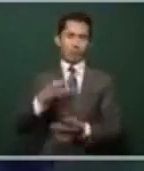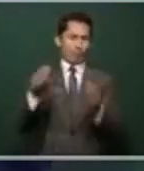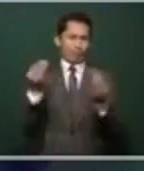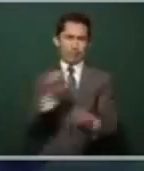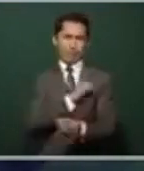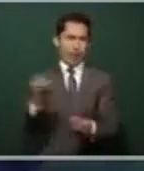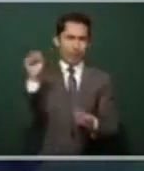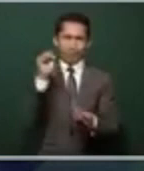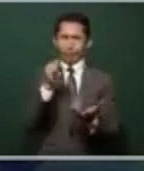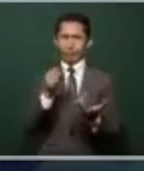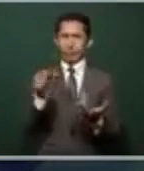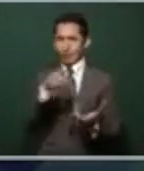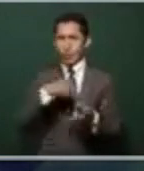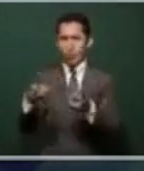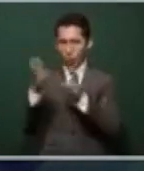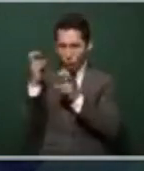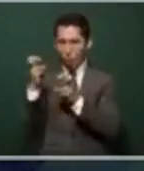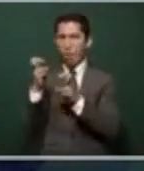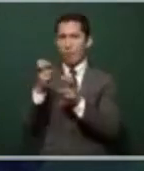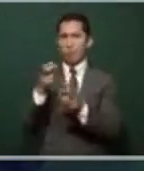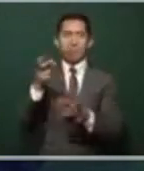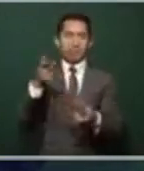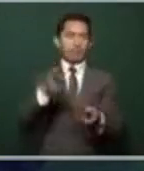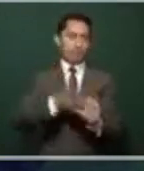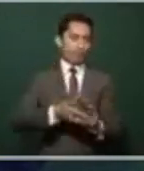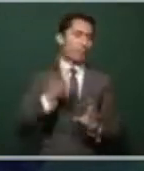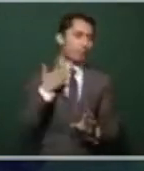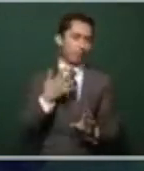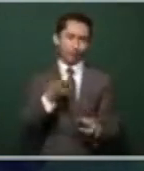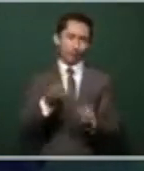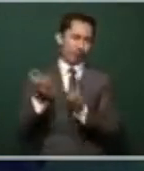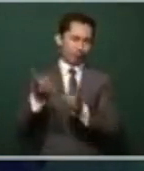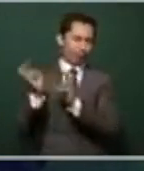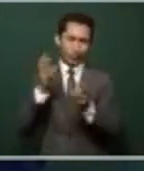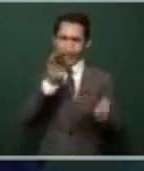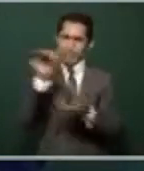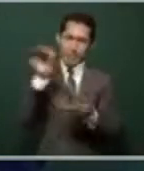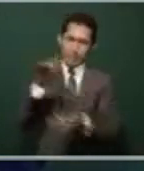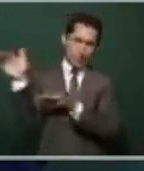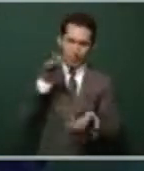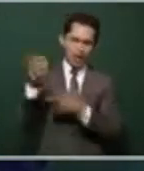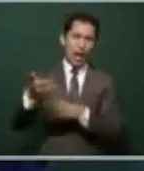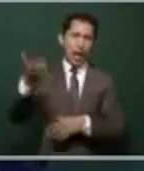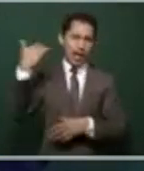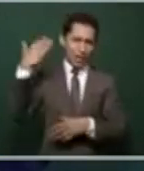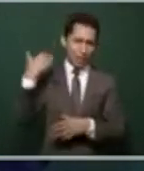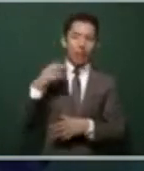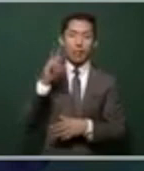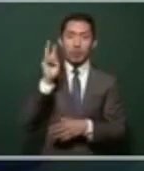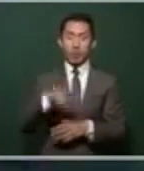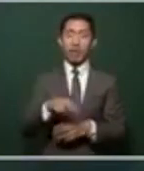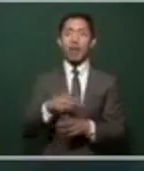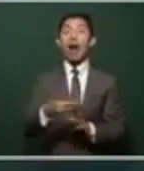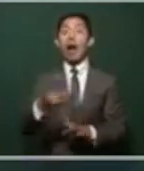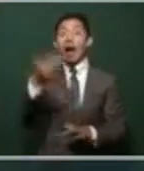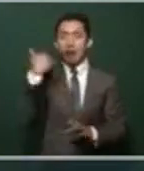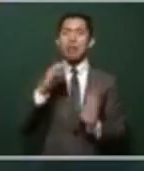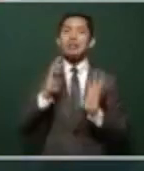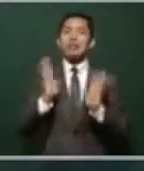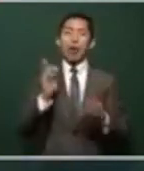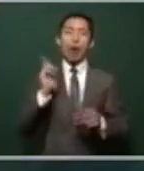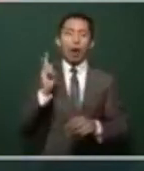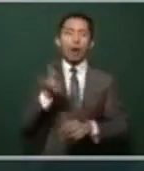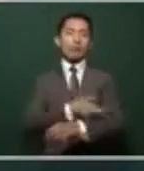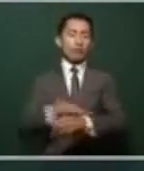de robo de combustible. Se llevaron a cabo desde el gobierno anterior algunas actividades ahí porque